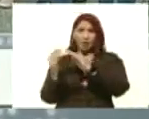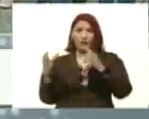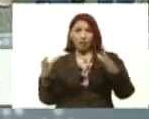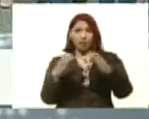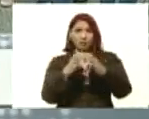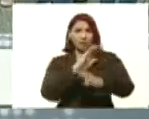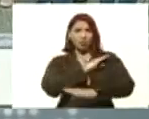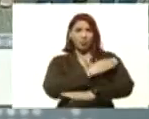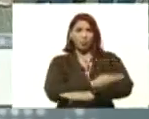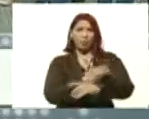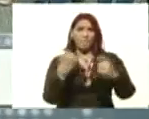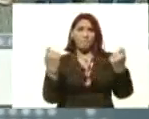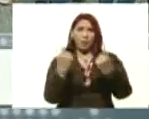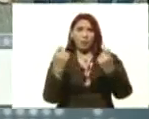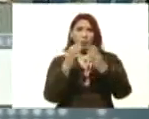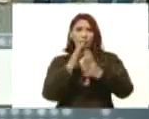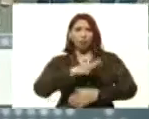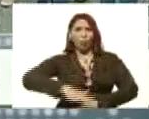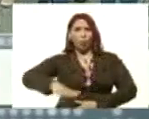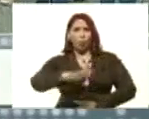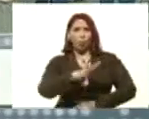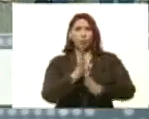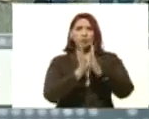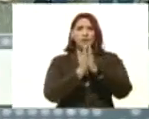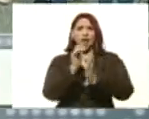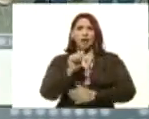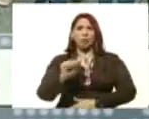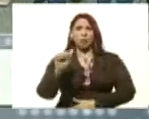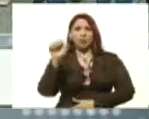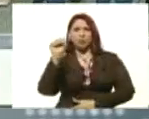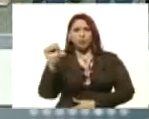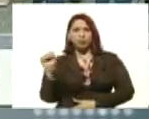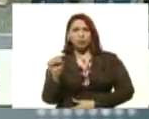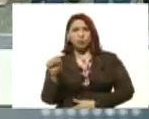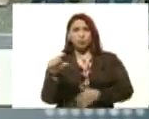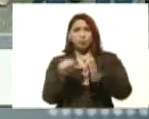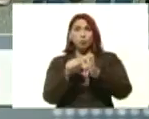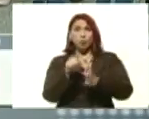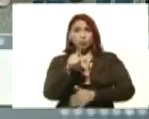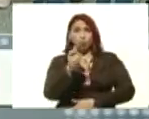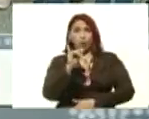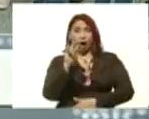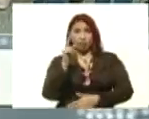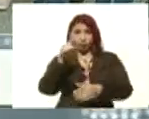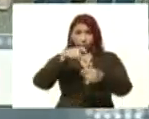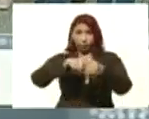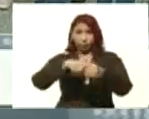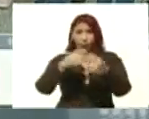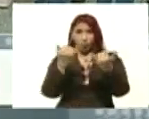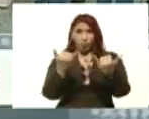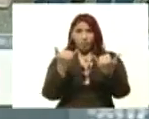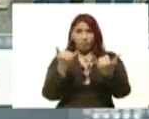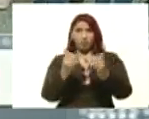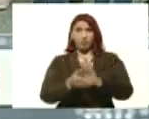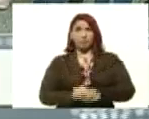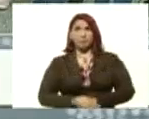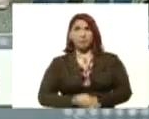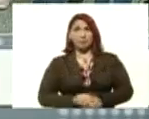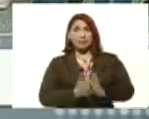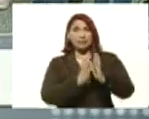popular en todo el San Agustín del Sur, que es donde tú estás ahorita. porque está San Agustín del Norte